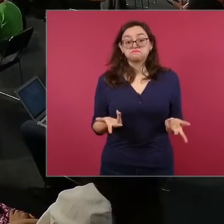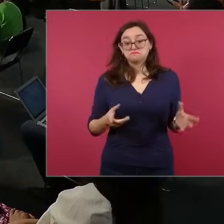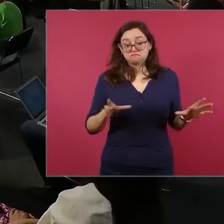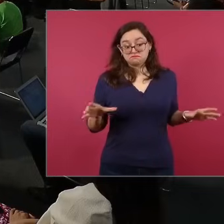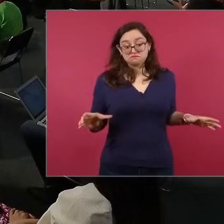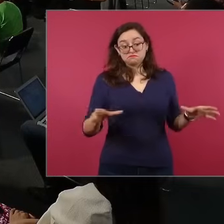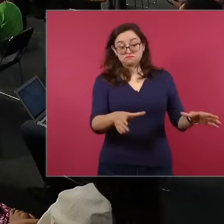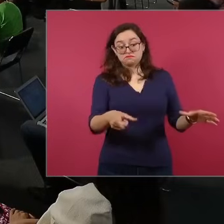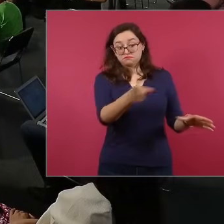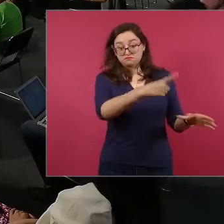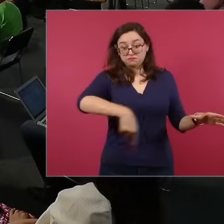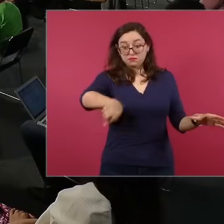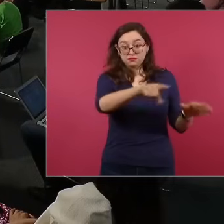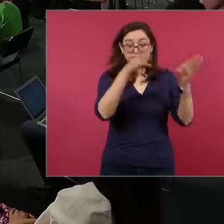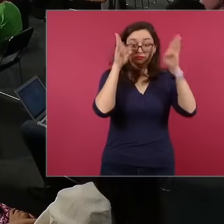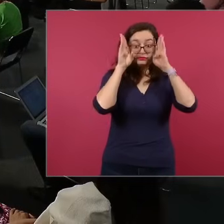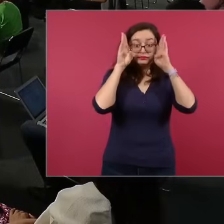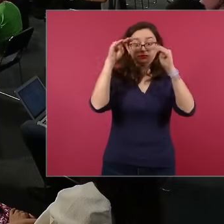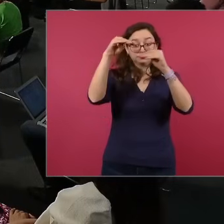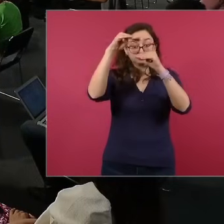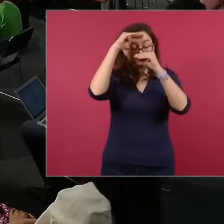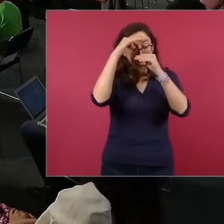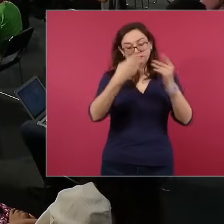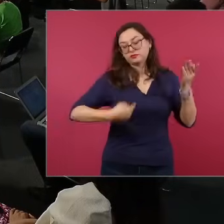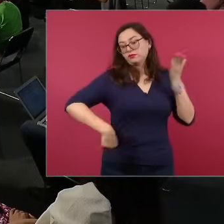conservadores nos daban trato